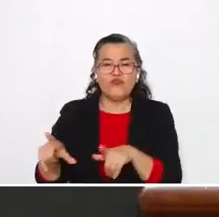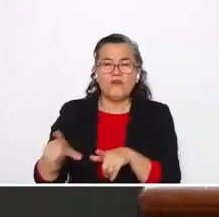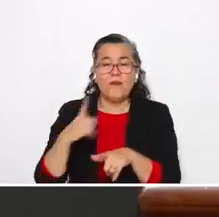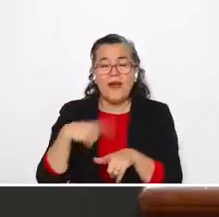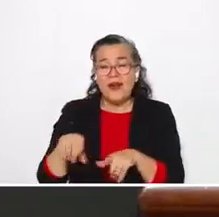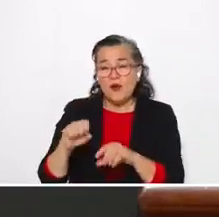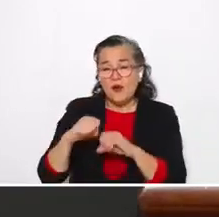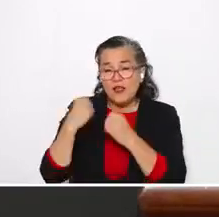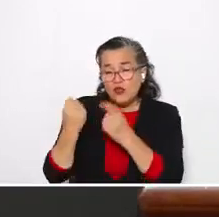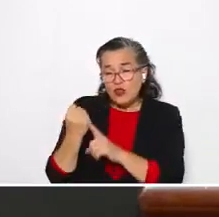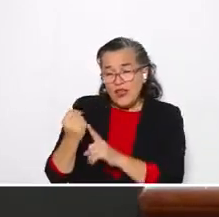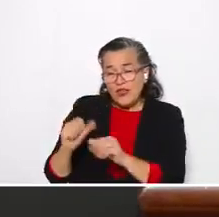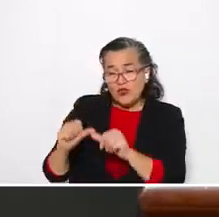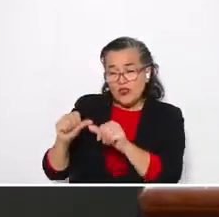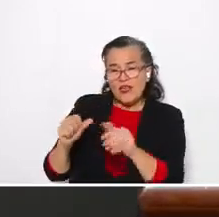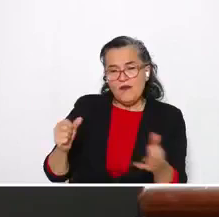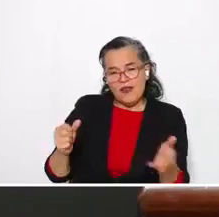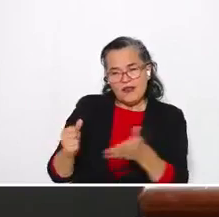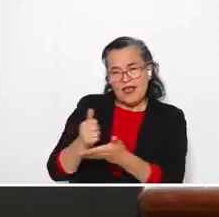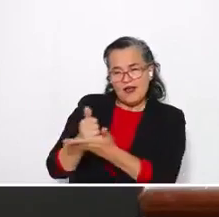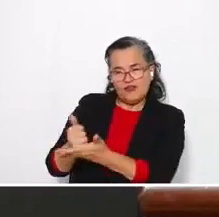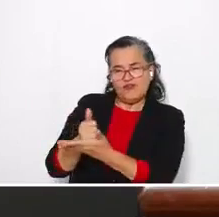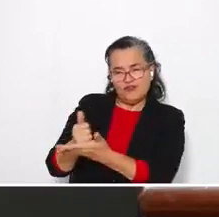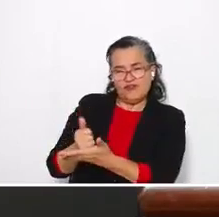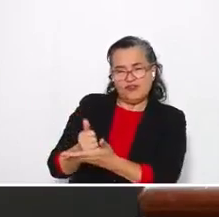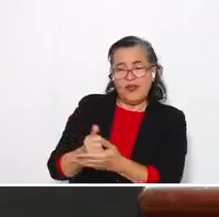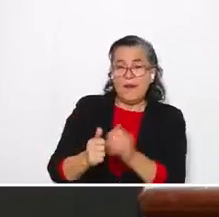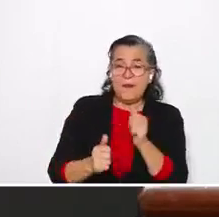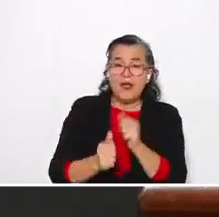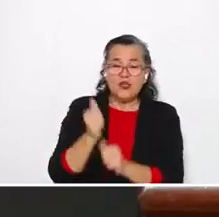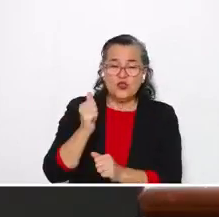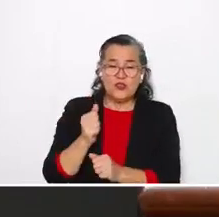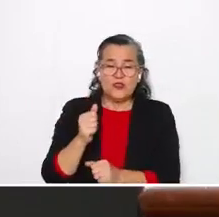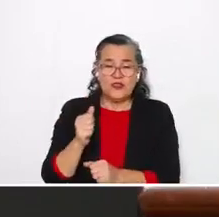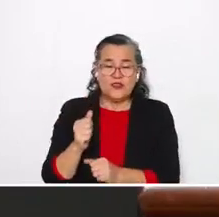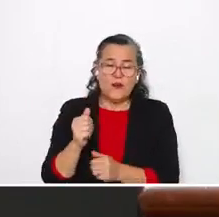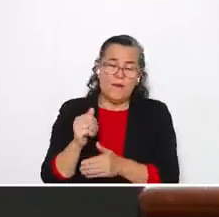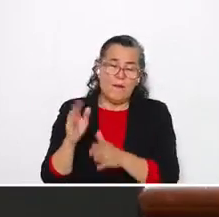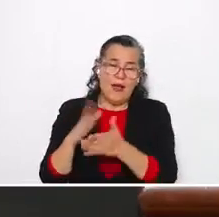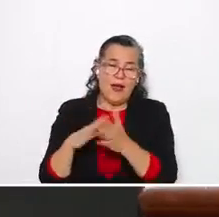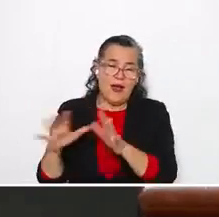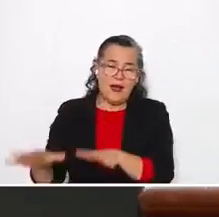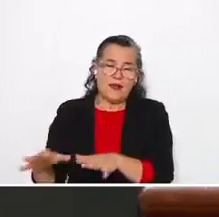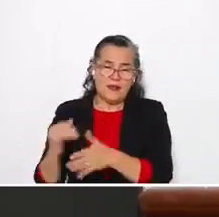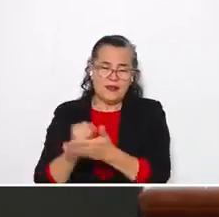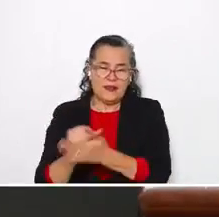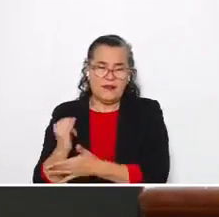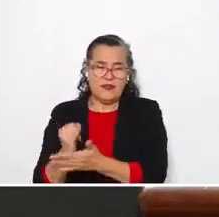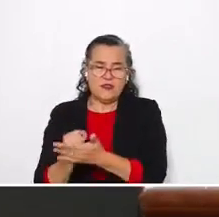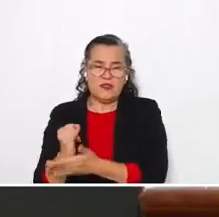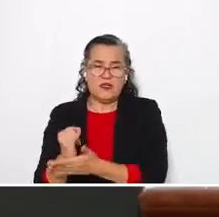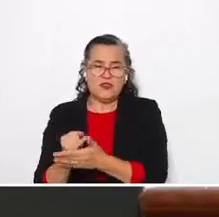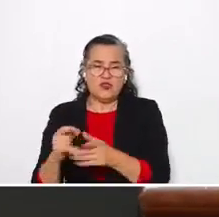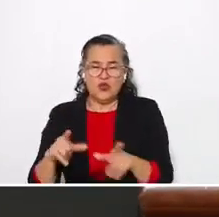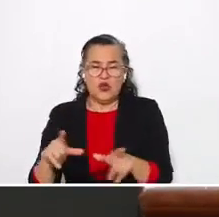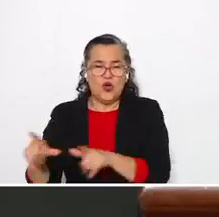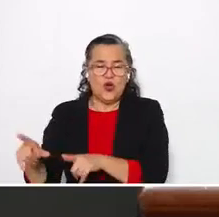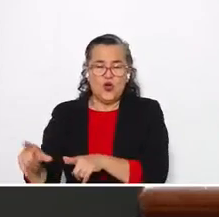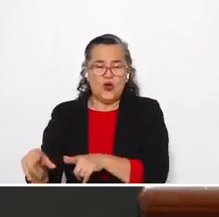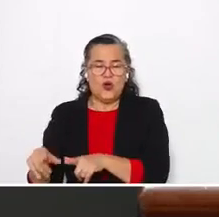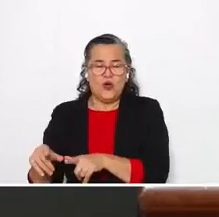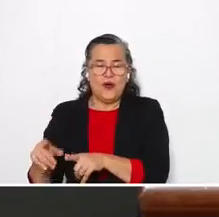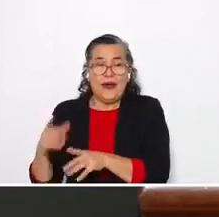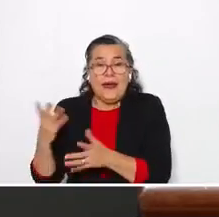sociedades sostenibles. Llevan a cabo la mayor parte de la investigación y la más innovadora disponible en las